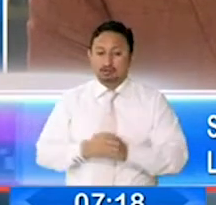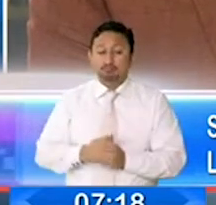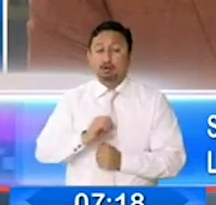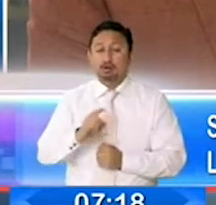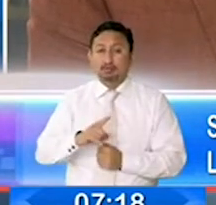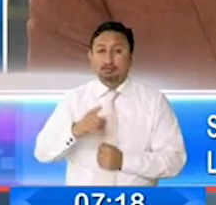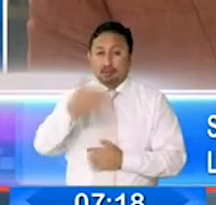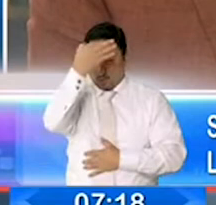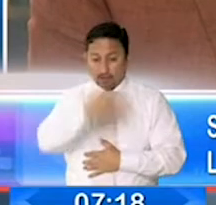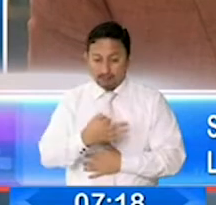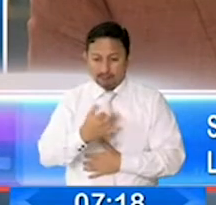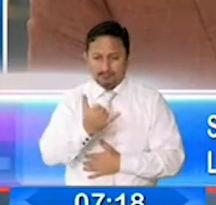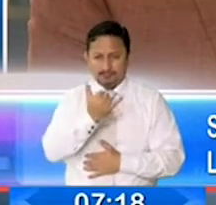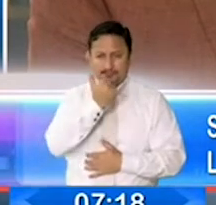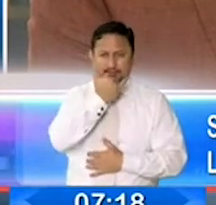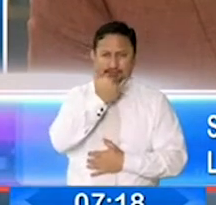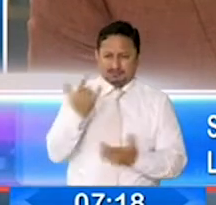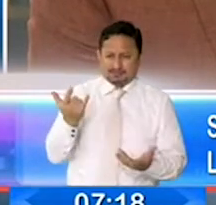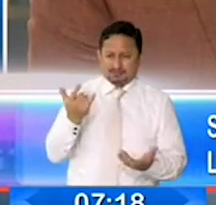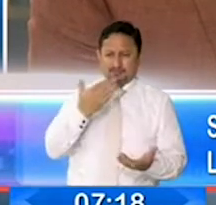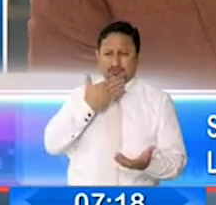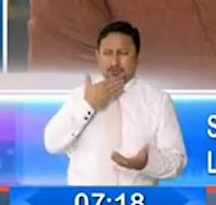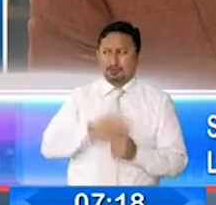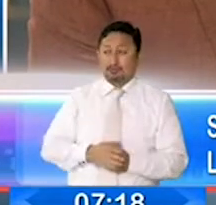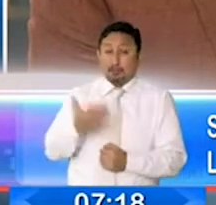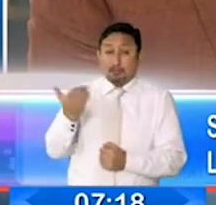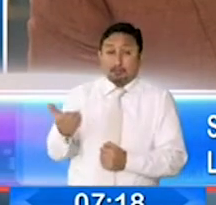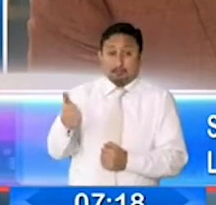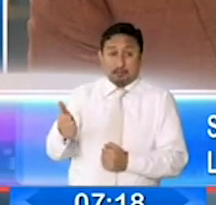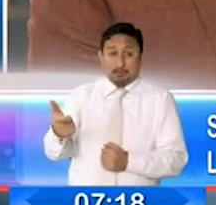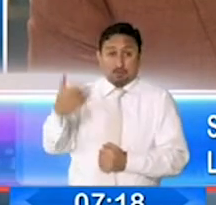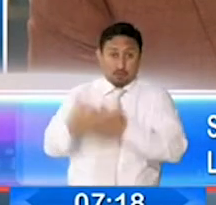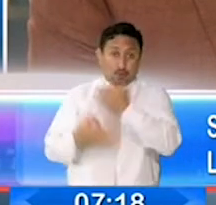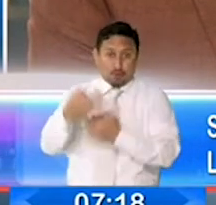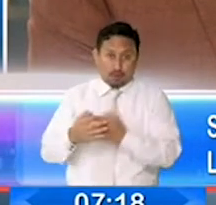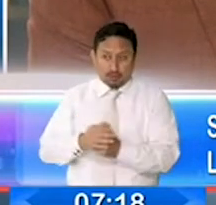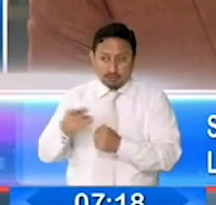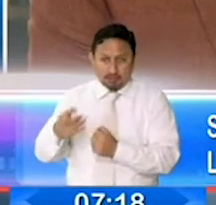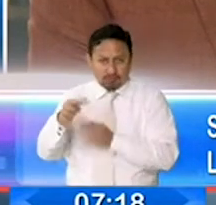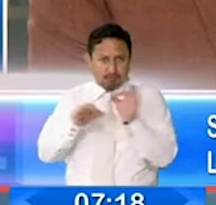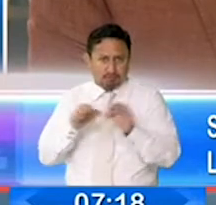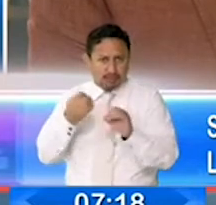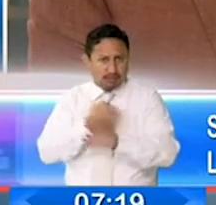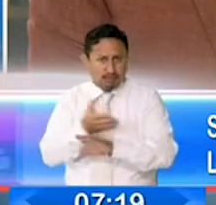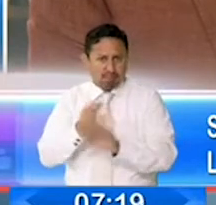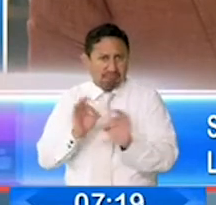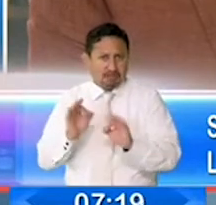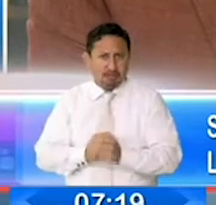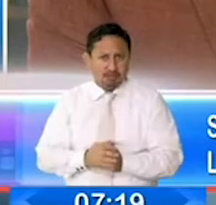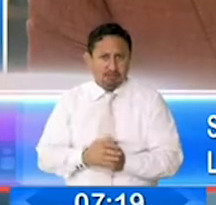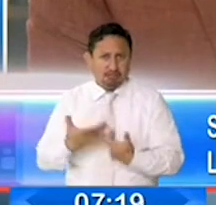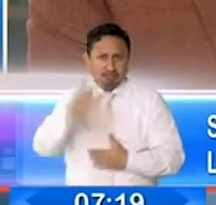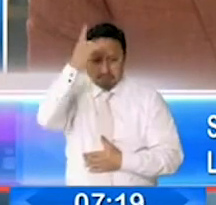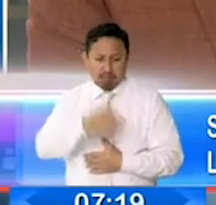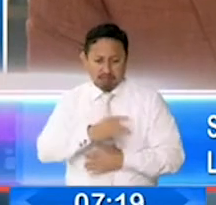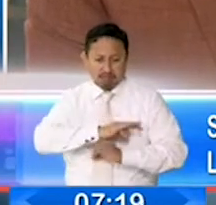hay fallos en los cuales son inexplicables, que los mismos jueces pues no esparcen o no indican la o no realizan